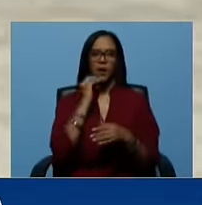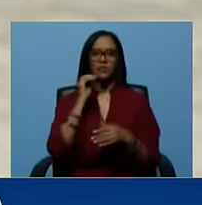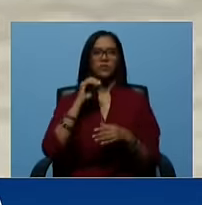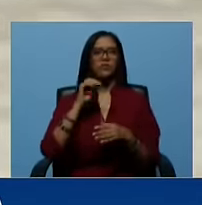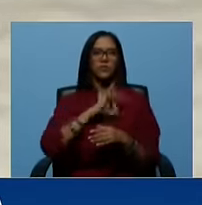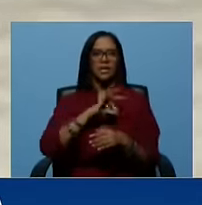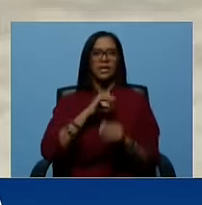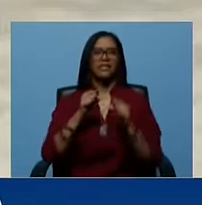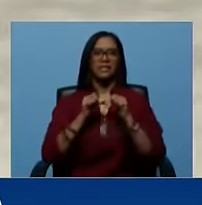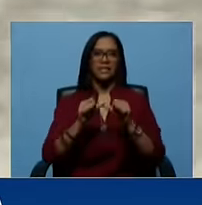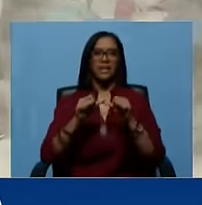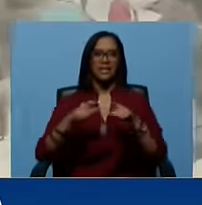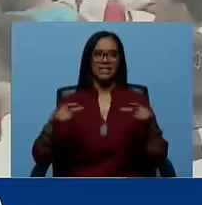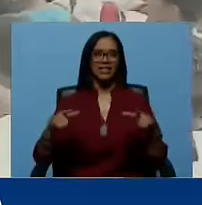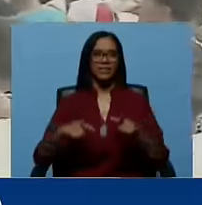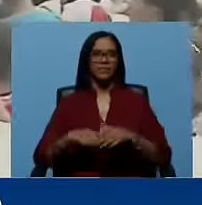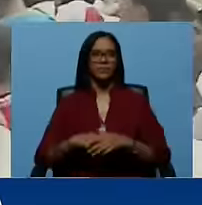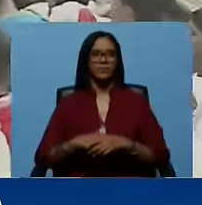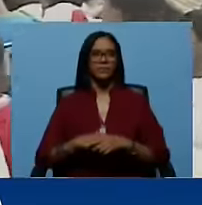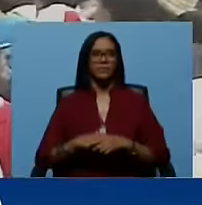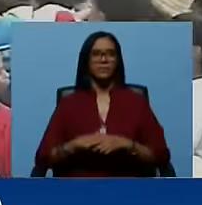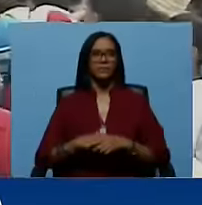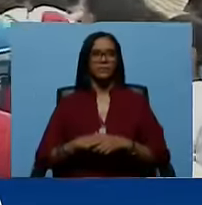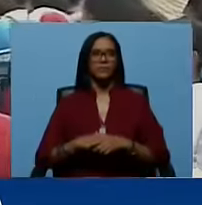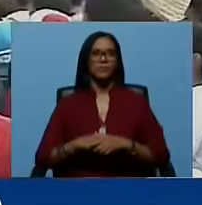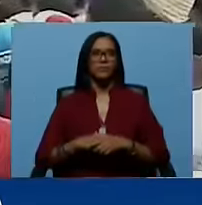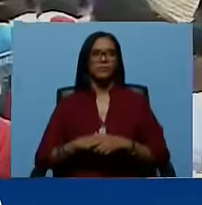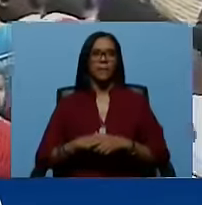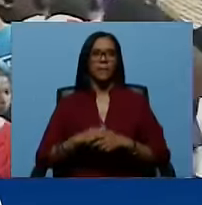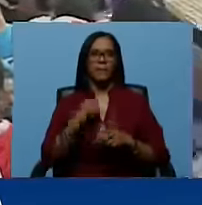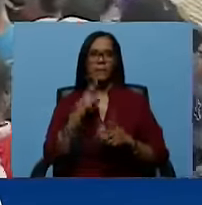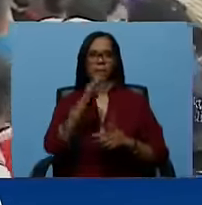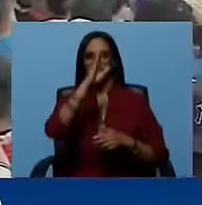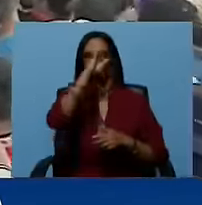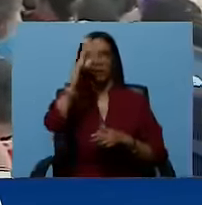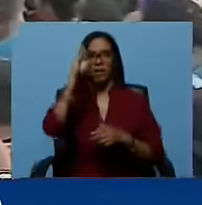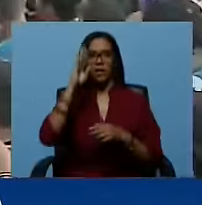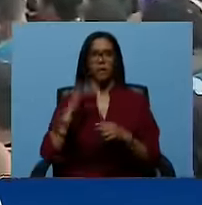socialista que sigue creciendo. Correcto, y me dice Diosdado